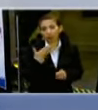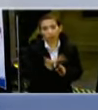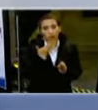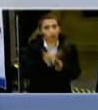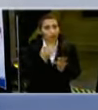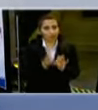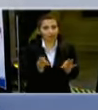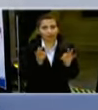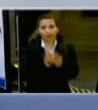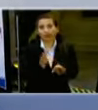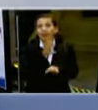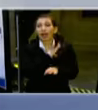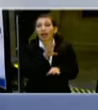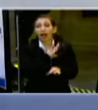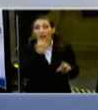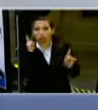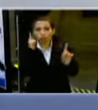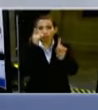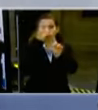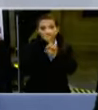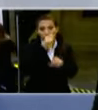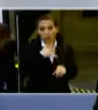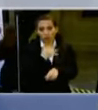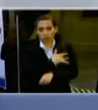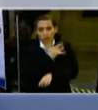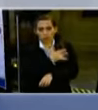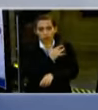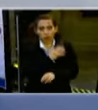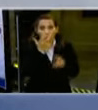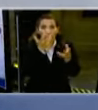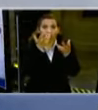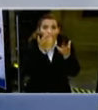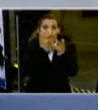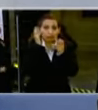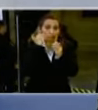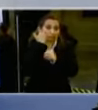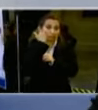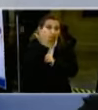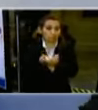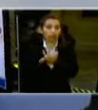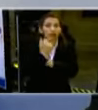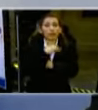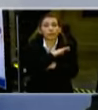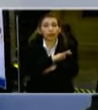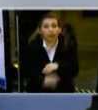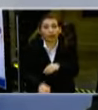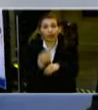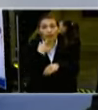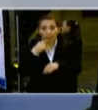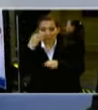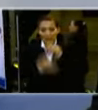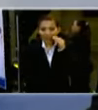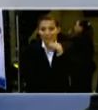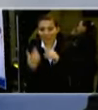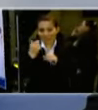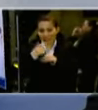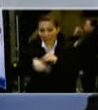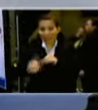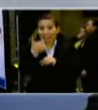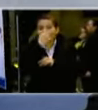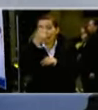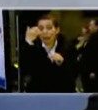importante. Hay una meta que yo la siento sobre todo aspiracional, pero es muy importante, de poder mandar a finales de ese sexenio a